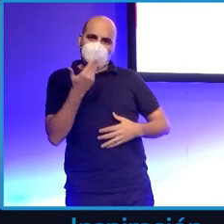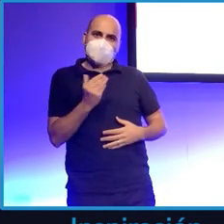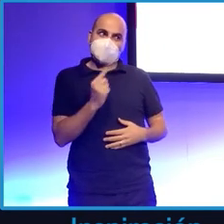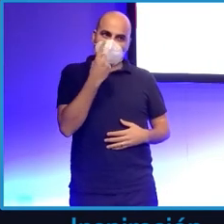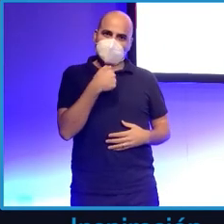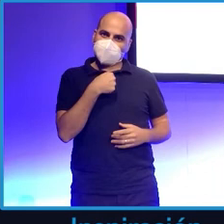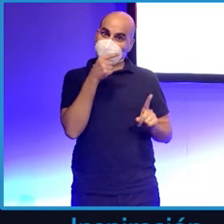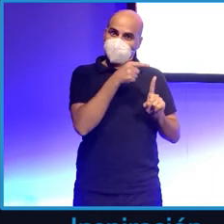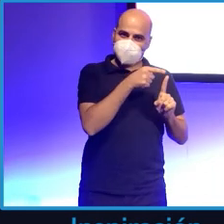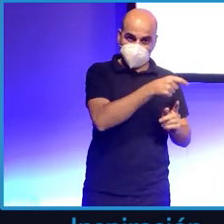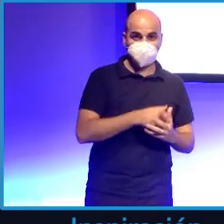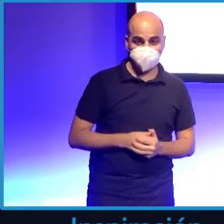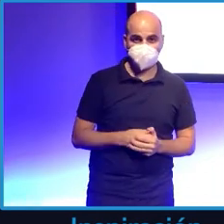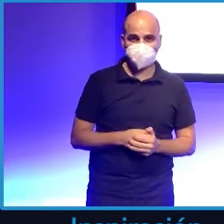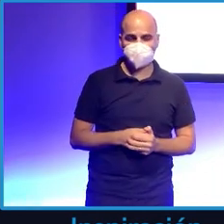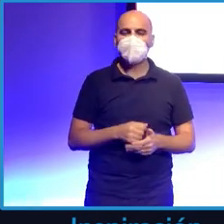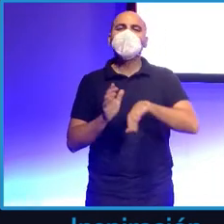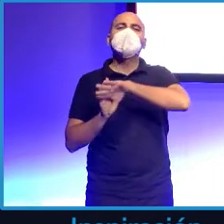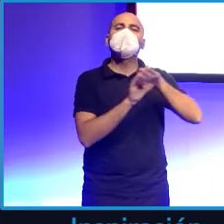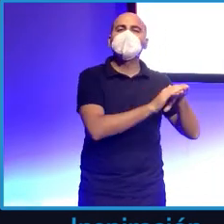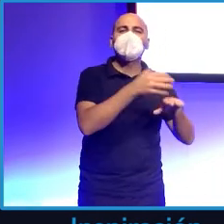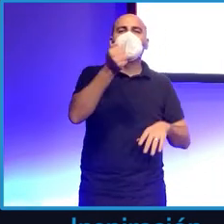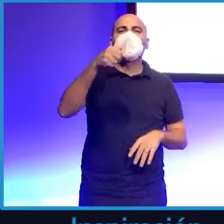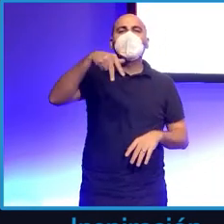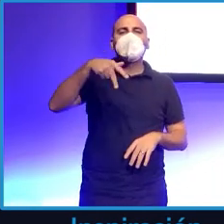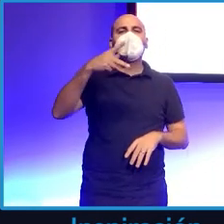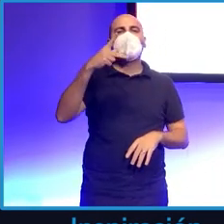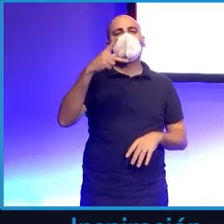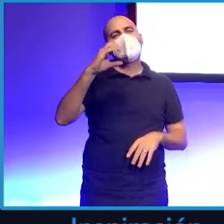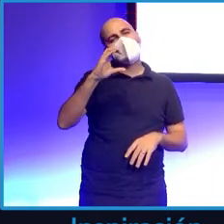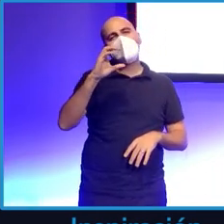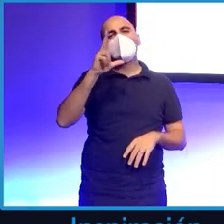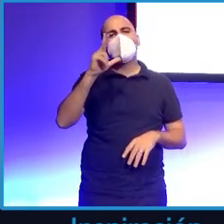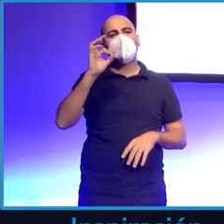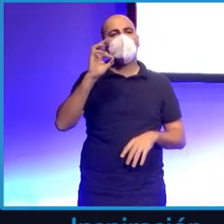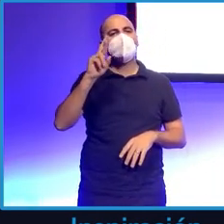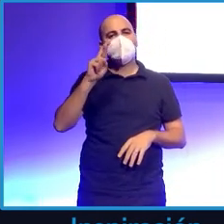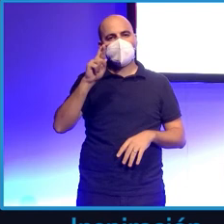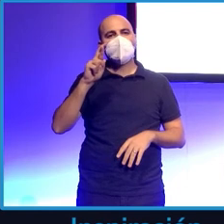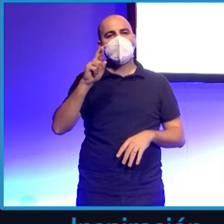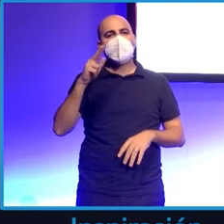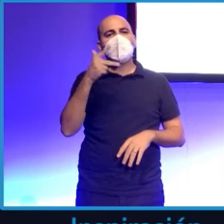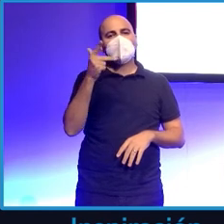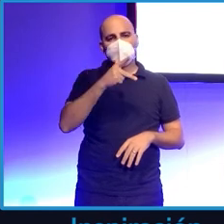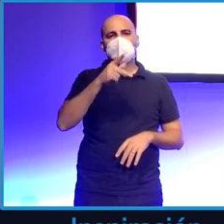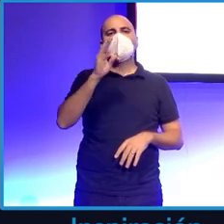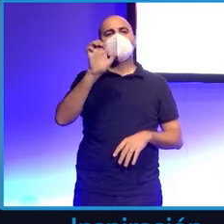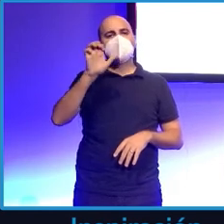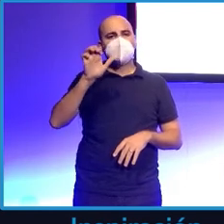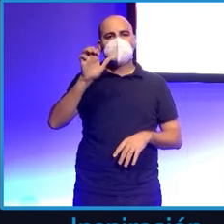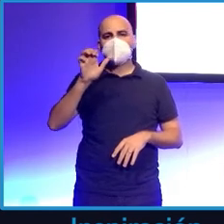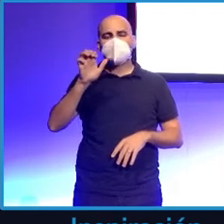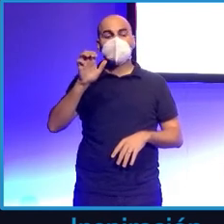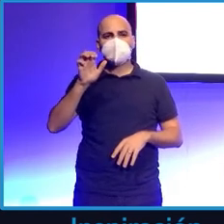gran cortex que esto lo comentado antes el texto ancla el texto con lo que nos enlazamos eso también tiene relevancia hay que jugar con esas variaciones hay que jugar con